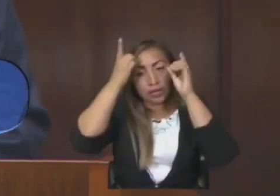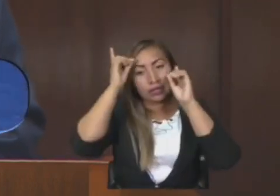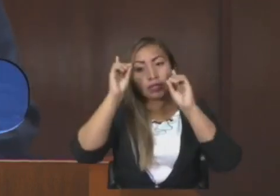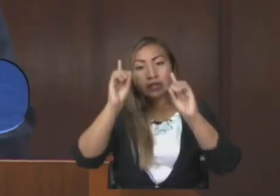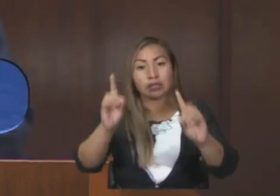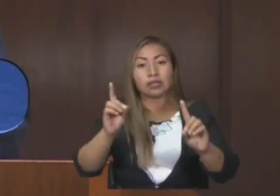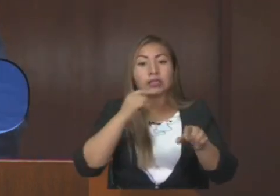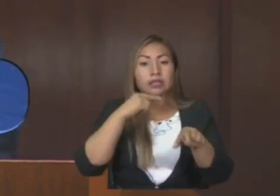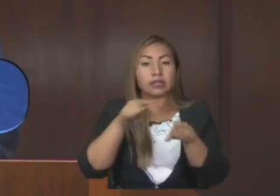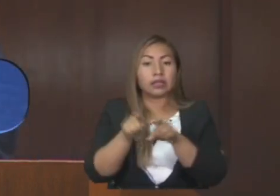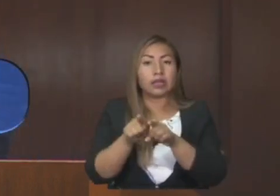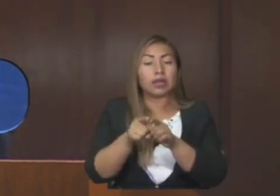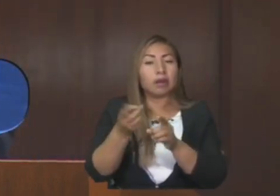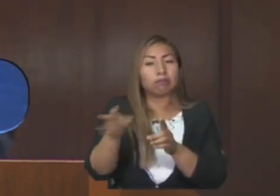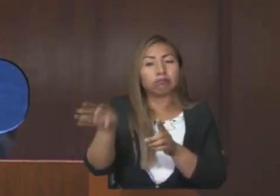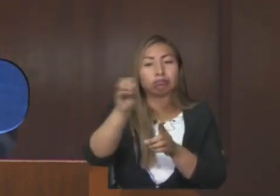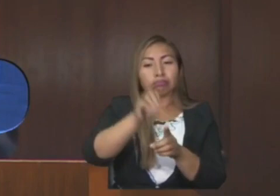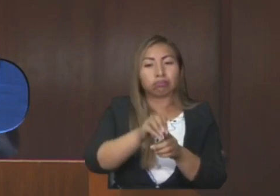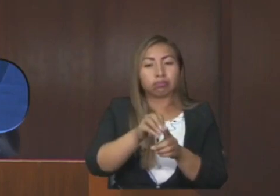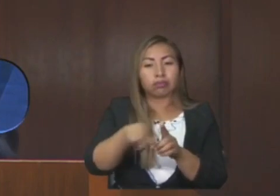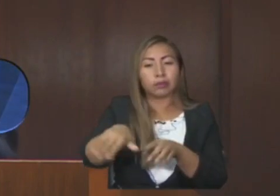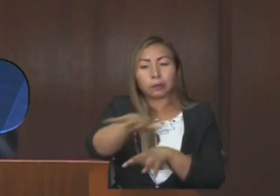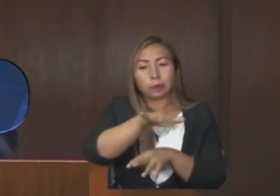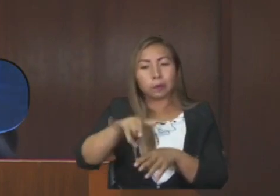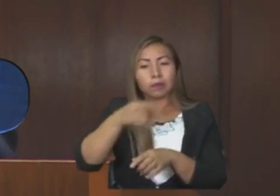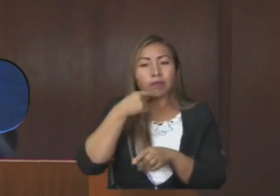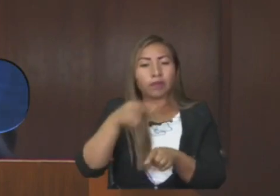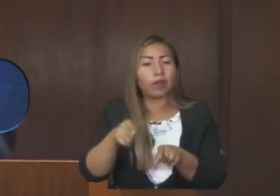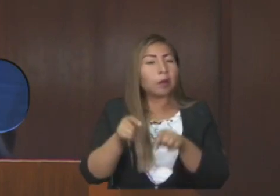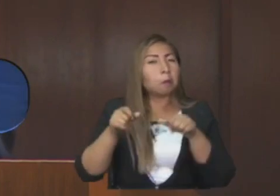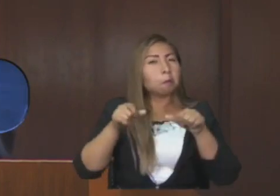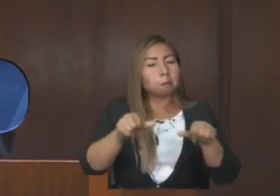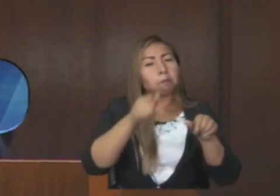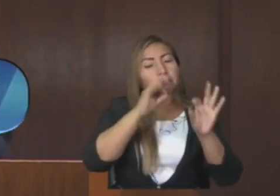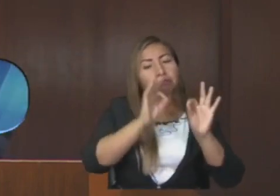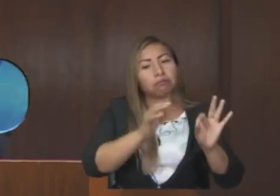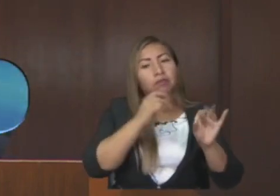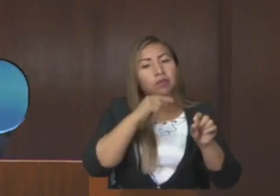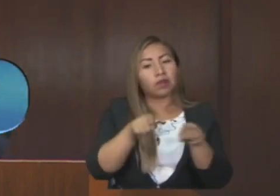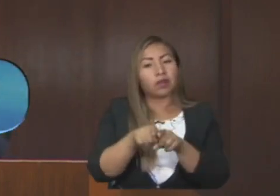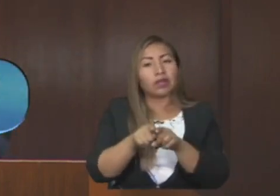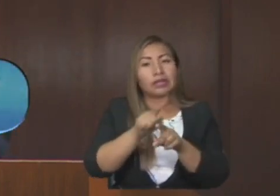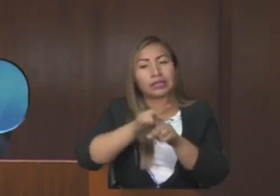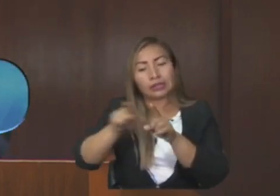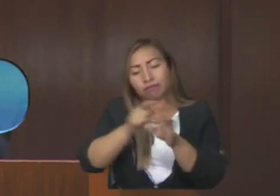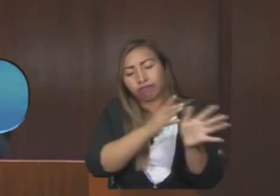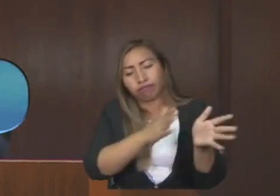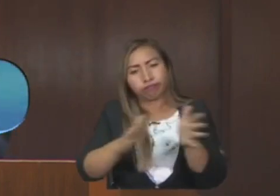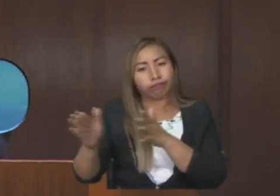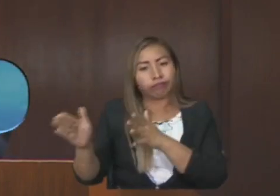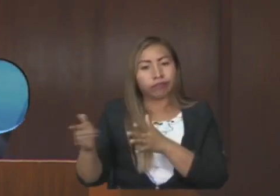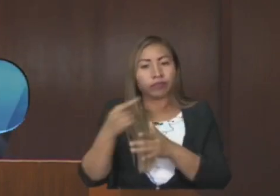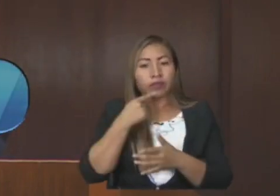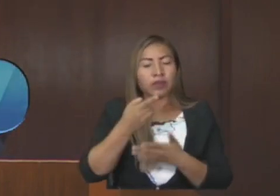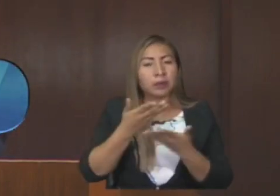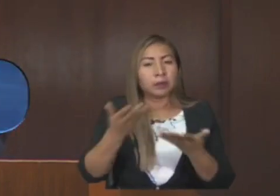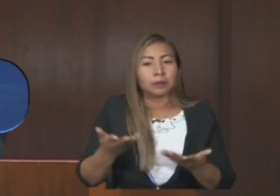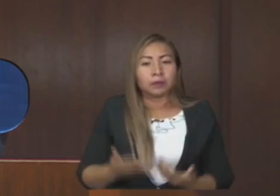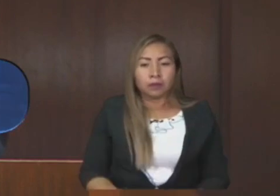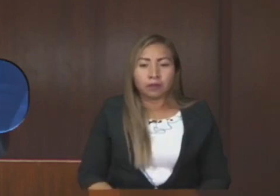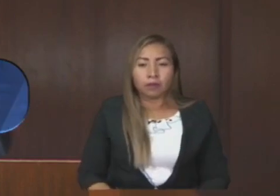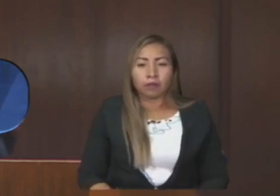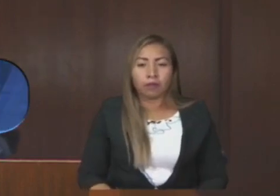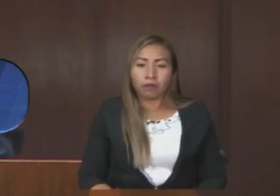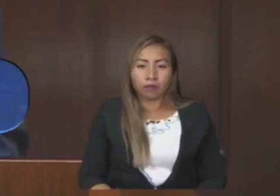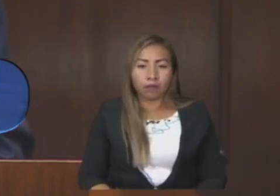de manera que las observaciones del público sean debidamente consideradas y contribuyan en dichos procesos. A tal efecto, cada